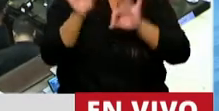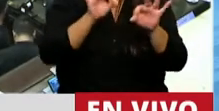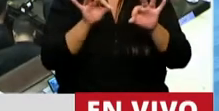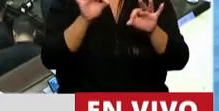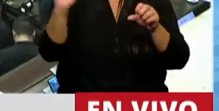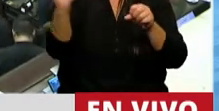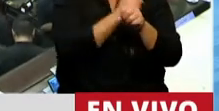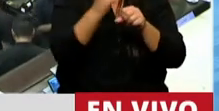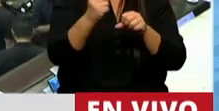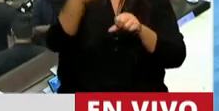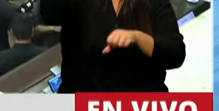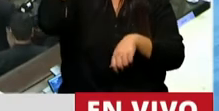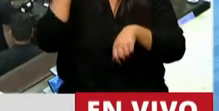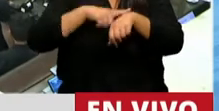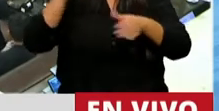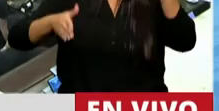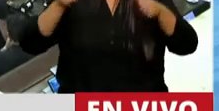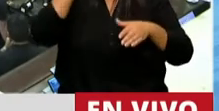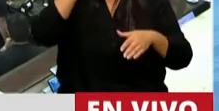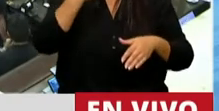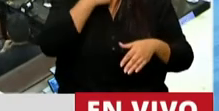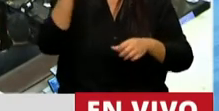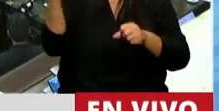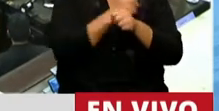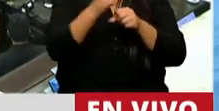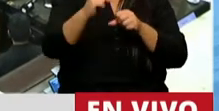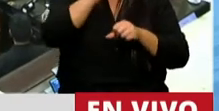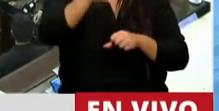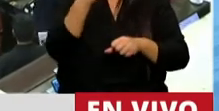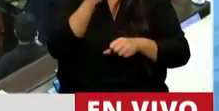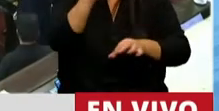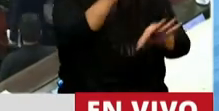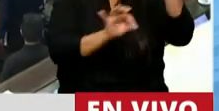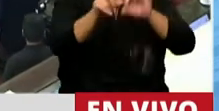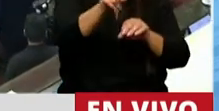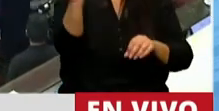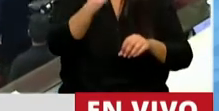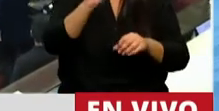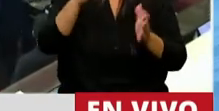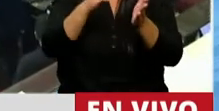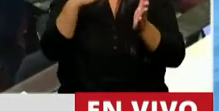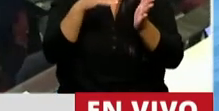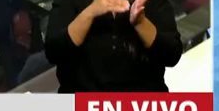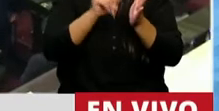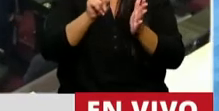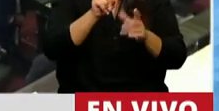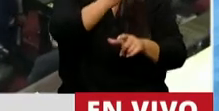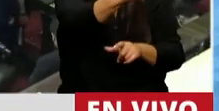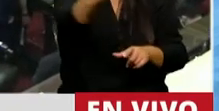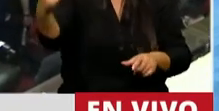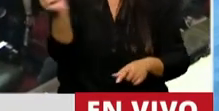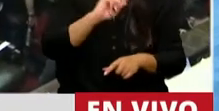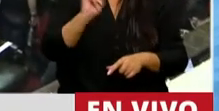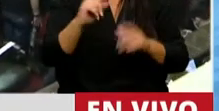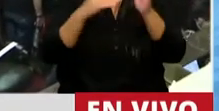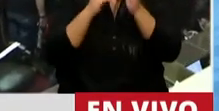se aprobara durante el gobierno de Macri. Porque este proyecto no dependen de voluntades individuales, dependen